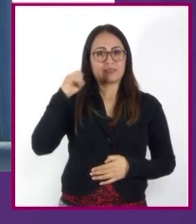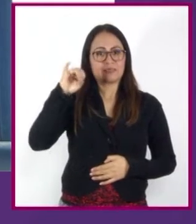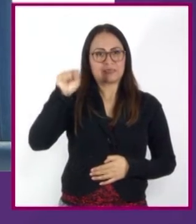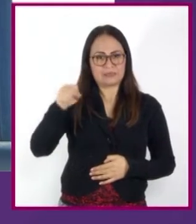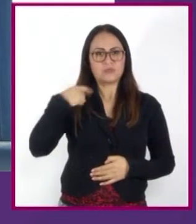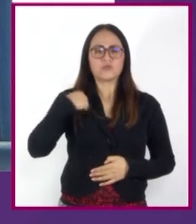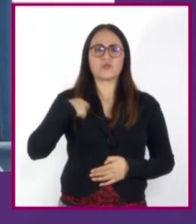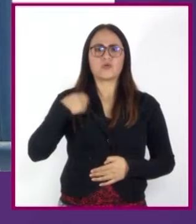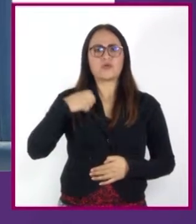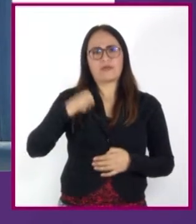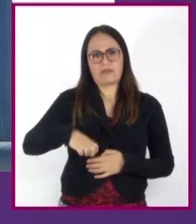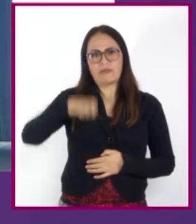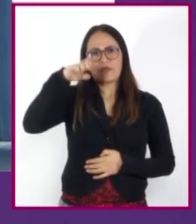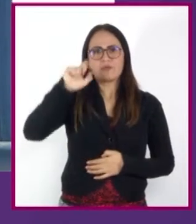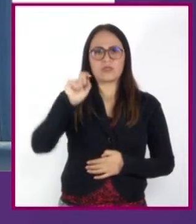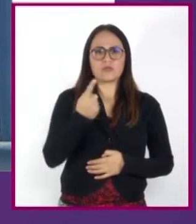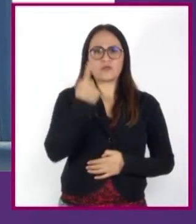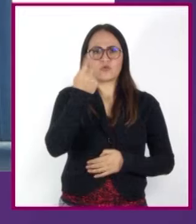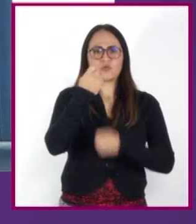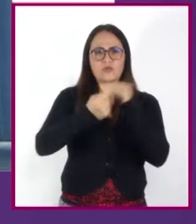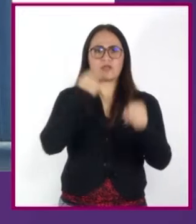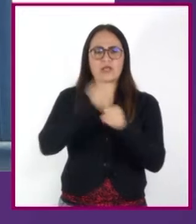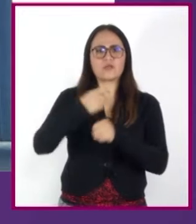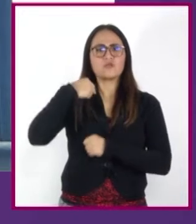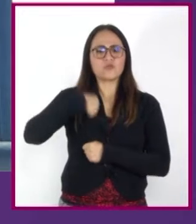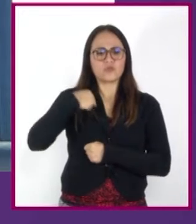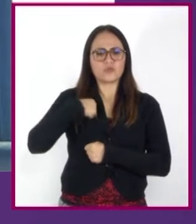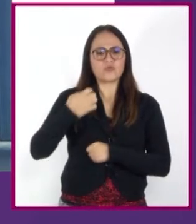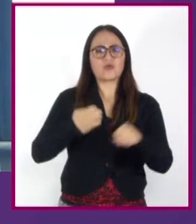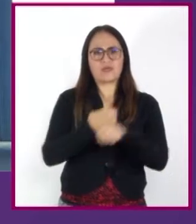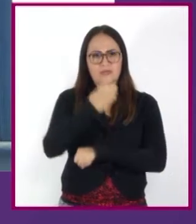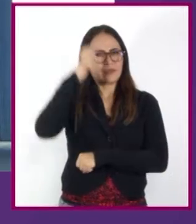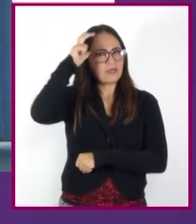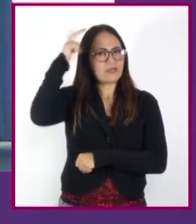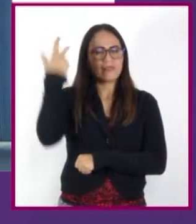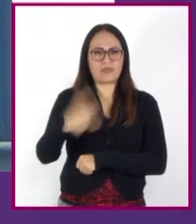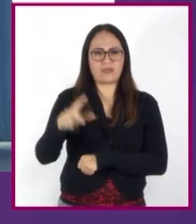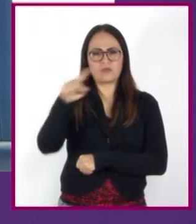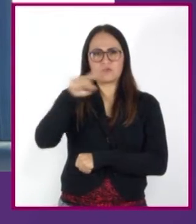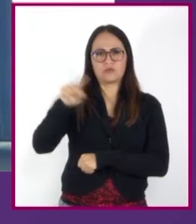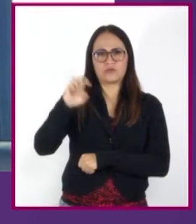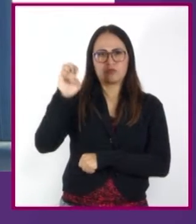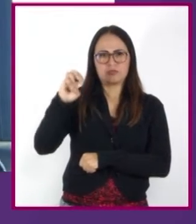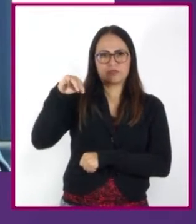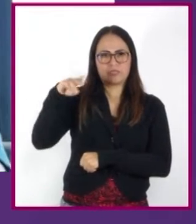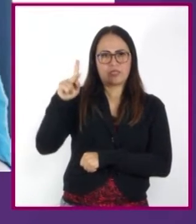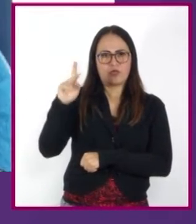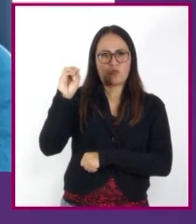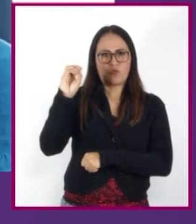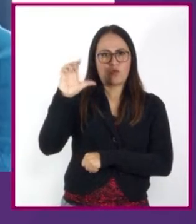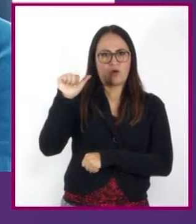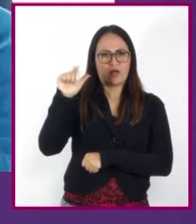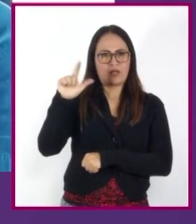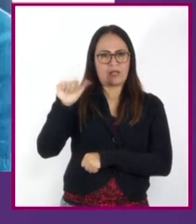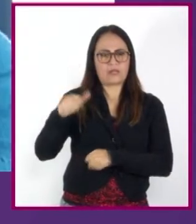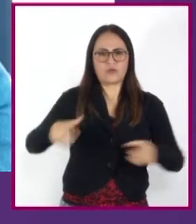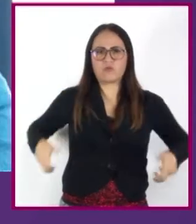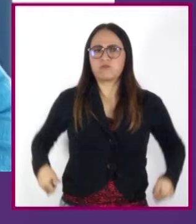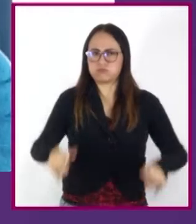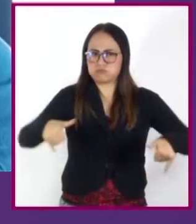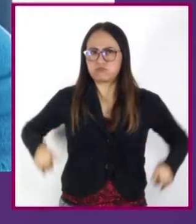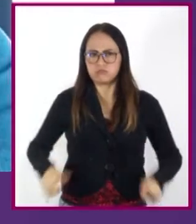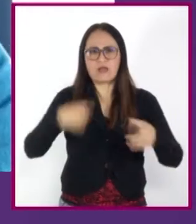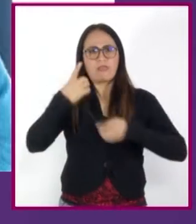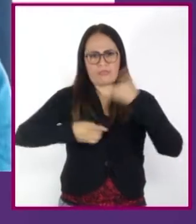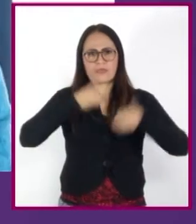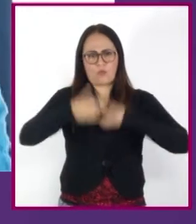tengo 21 años, soy de Hidalgo, de Zempoala, y me dedico al deporte paralímpico sobre silla de ruedas. Y para